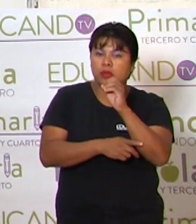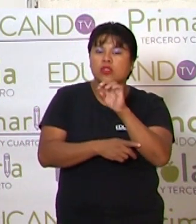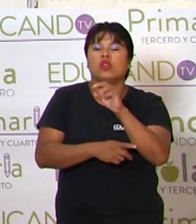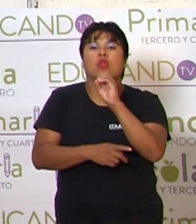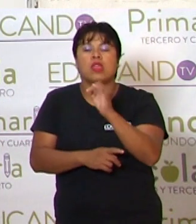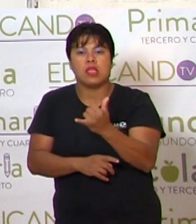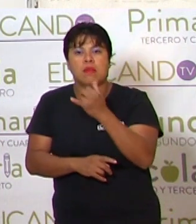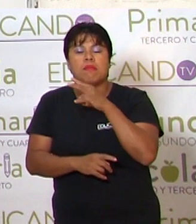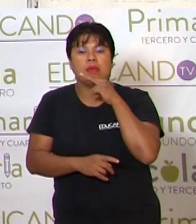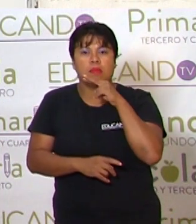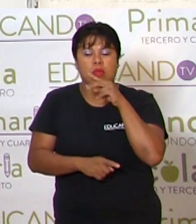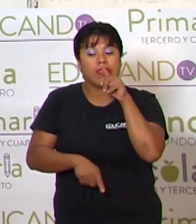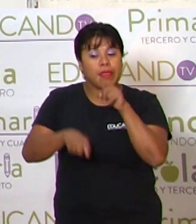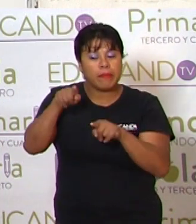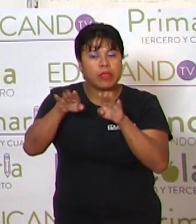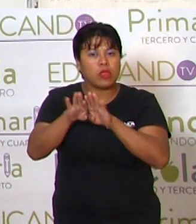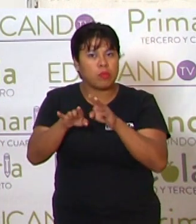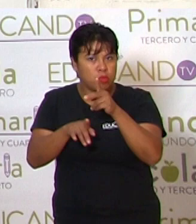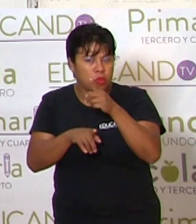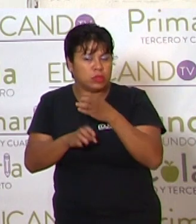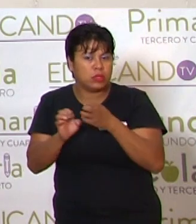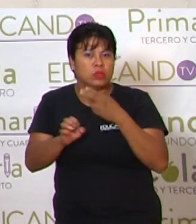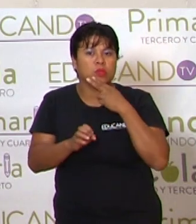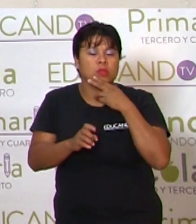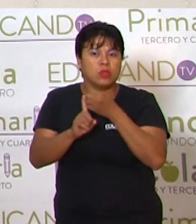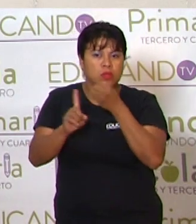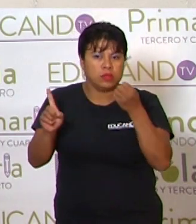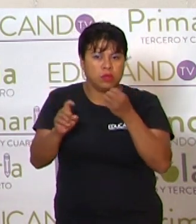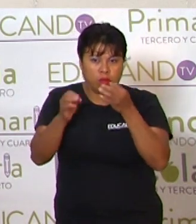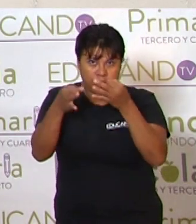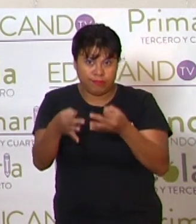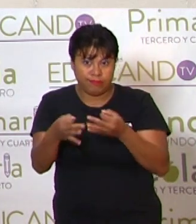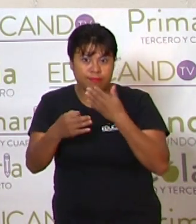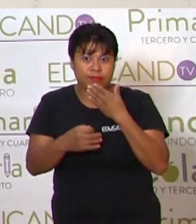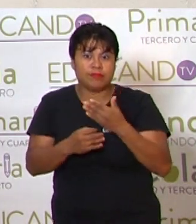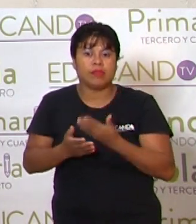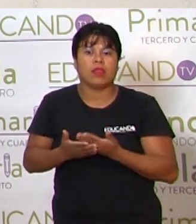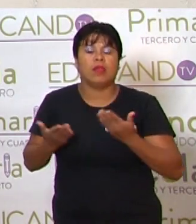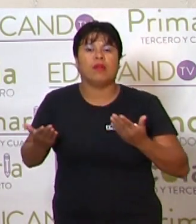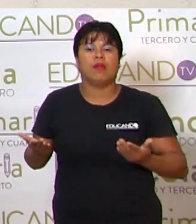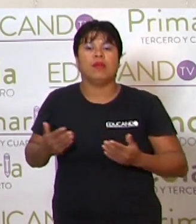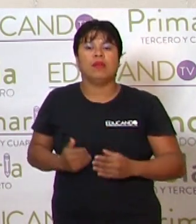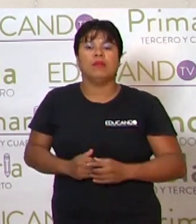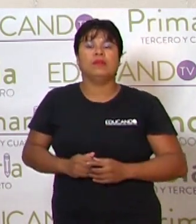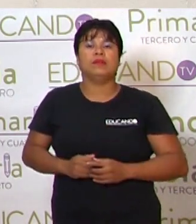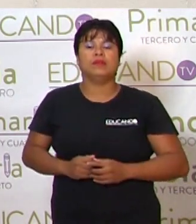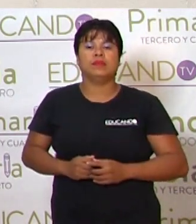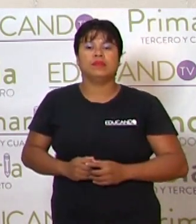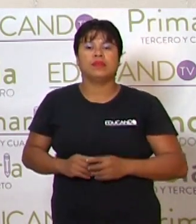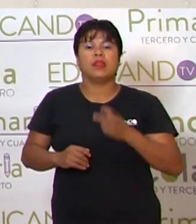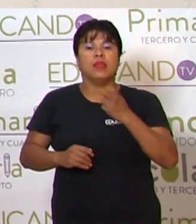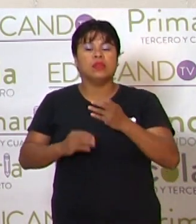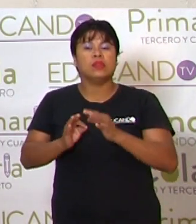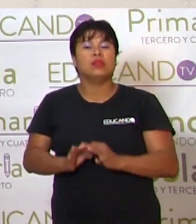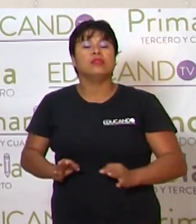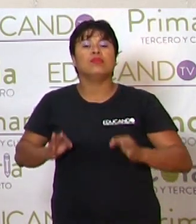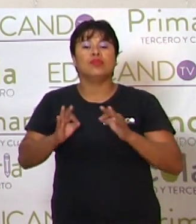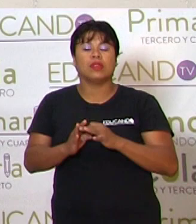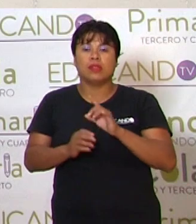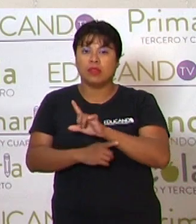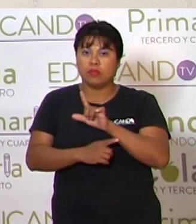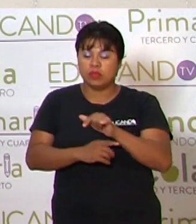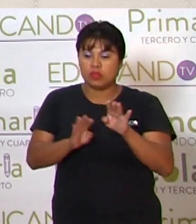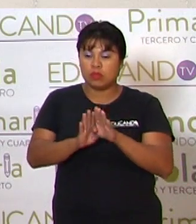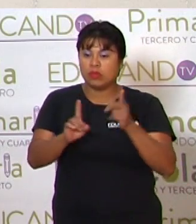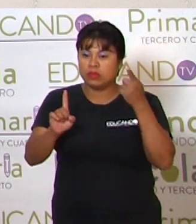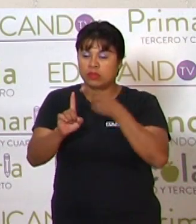y verbo, independientemente de cómo estés utilizando la oración. ¿Correcto? Ahora, es importante,